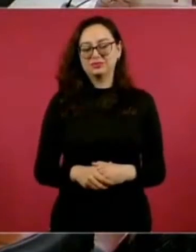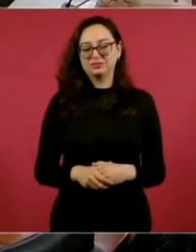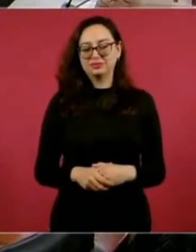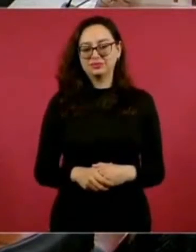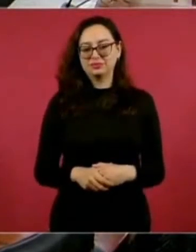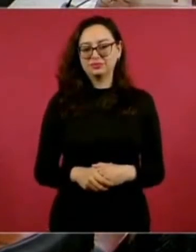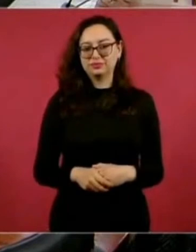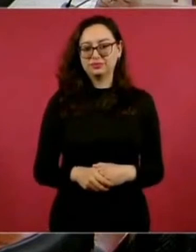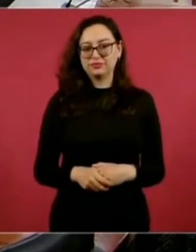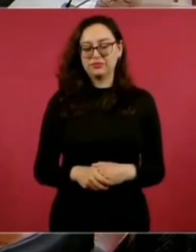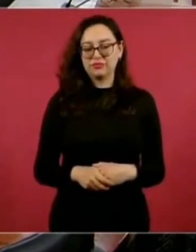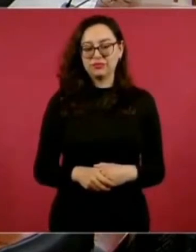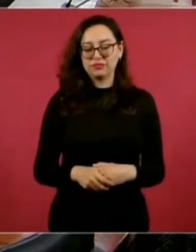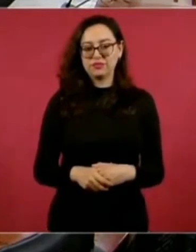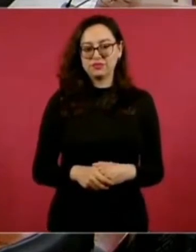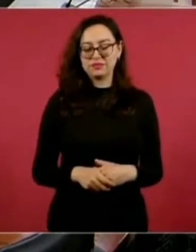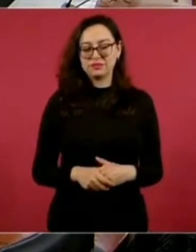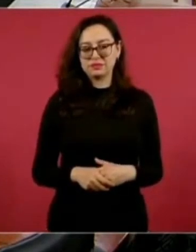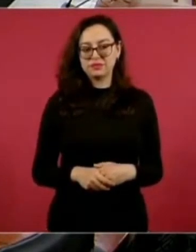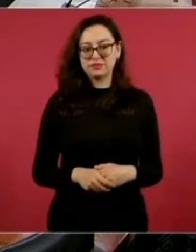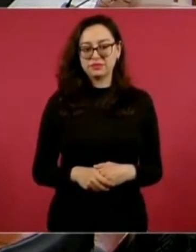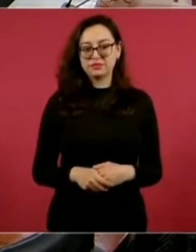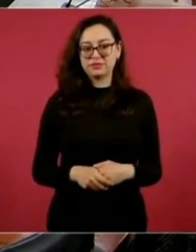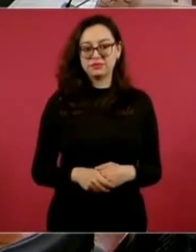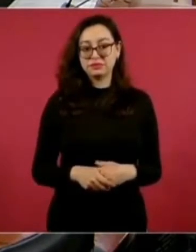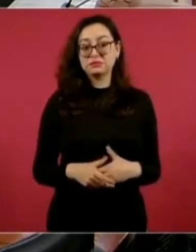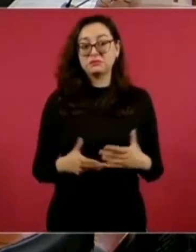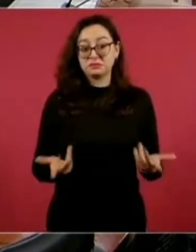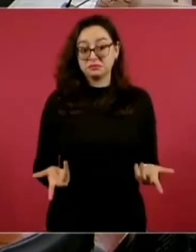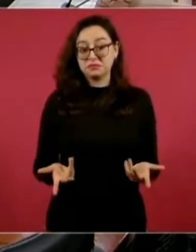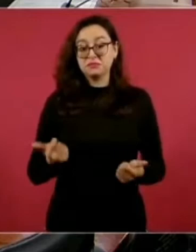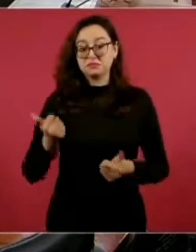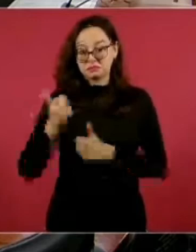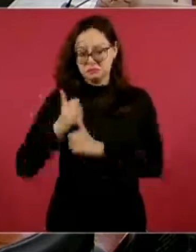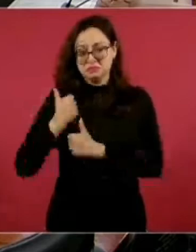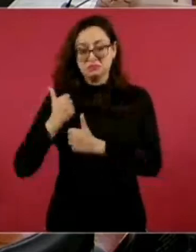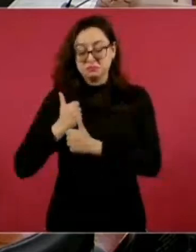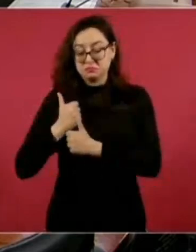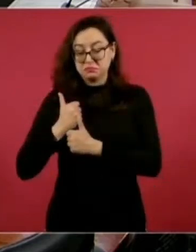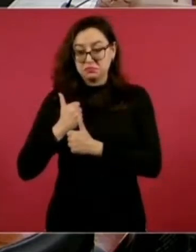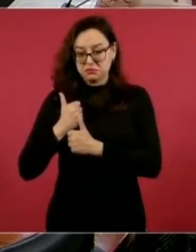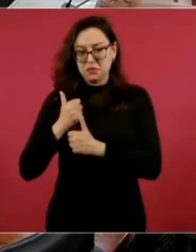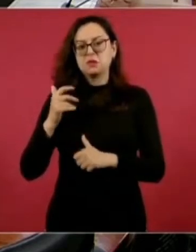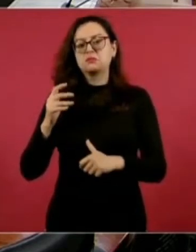Entonces, además, cuando han cometido errores,